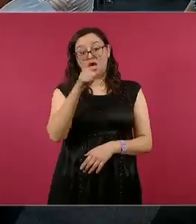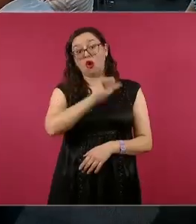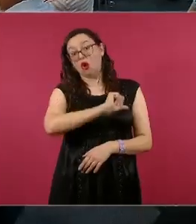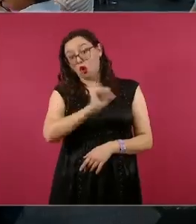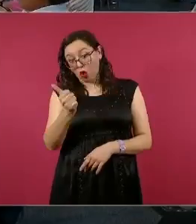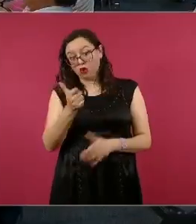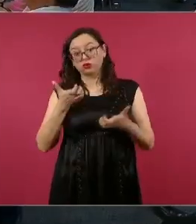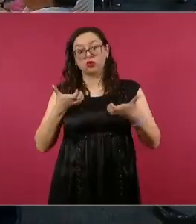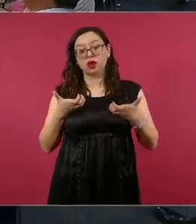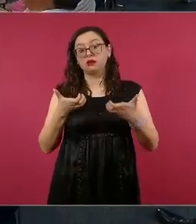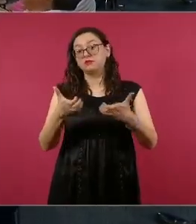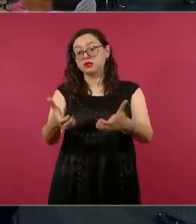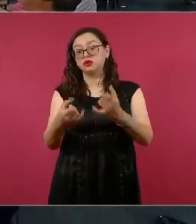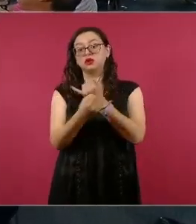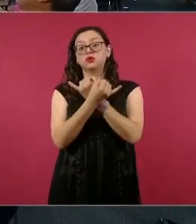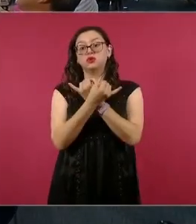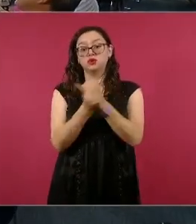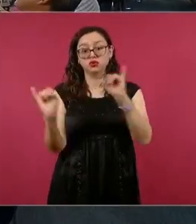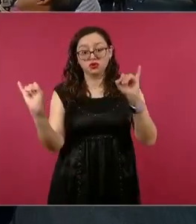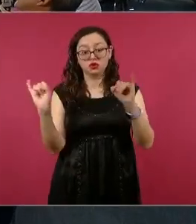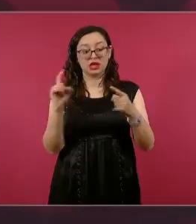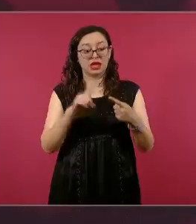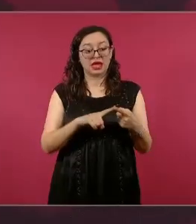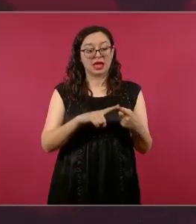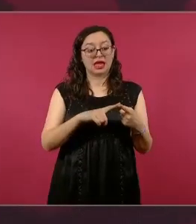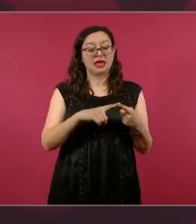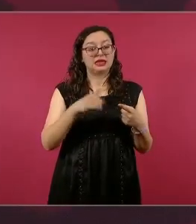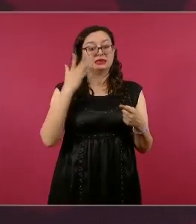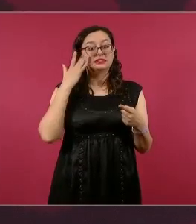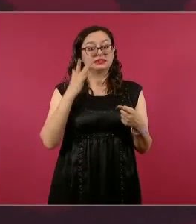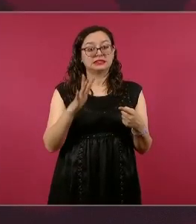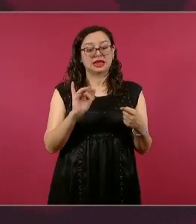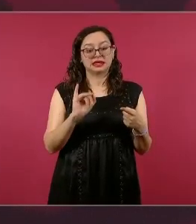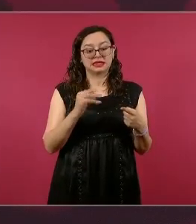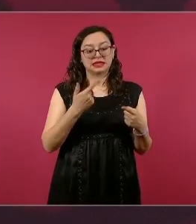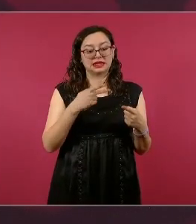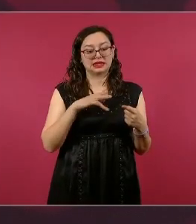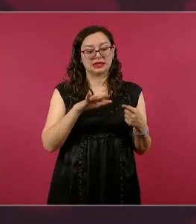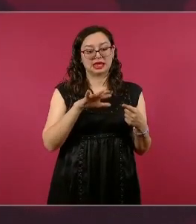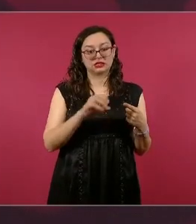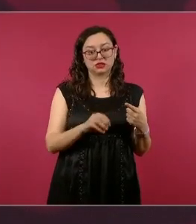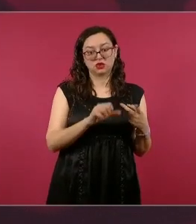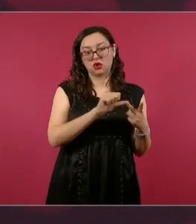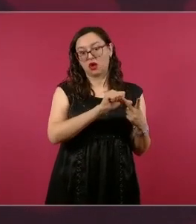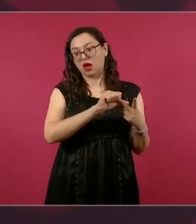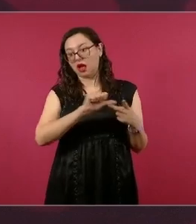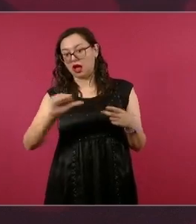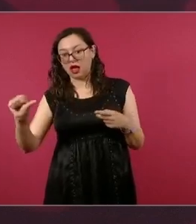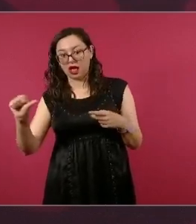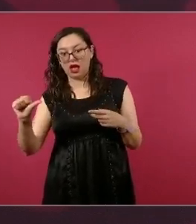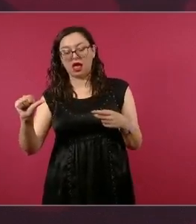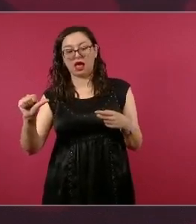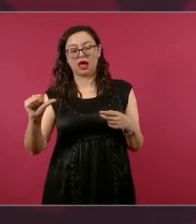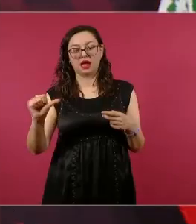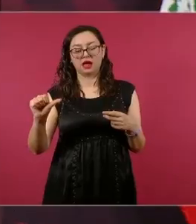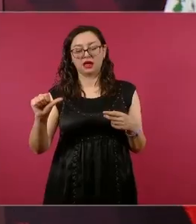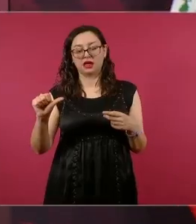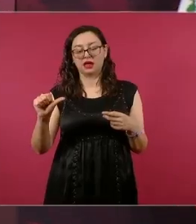importantísimo de San Ignacio a Tayoltita. San